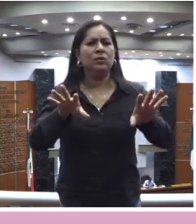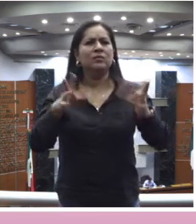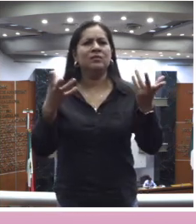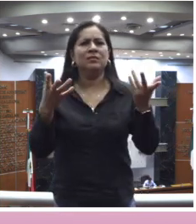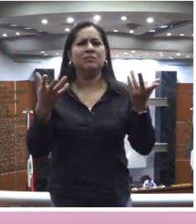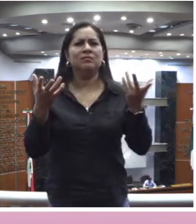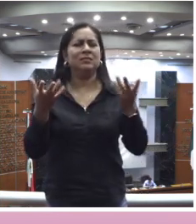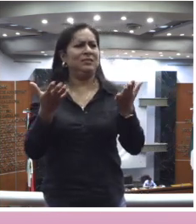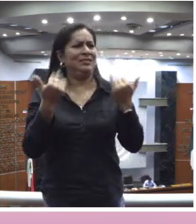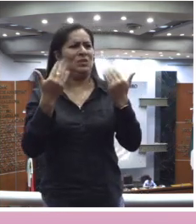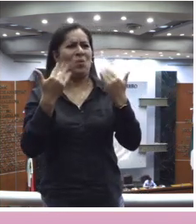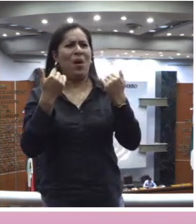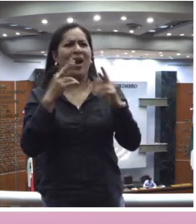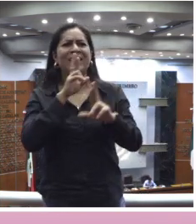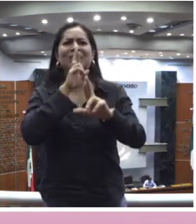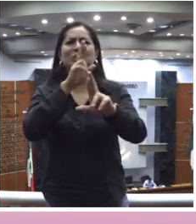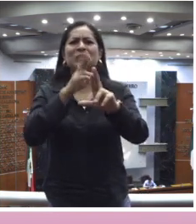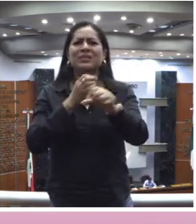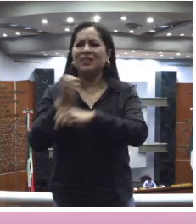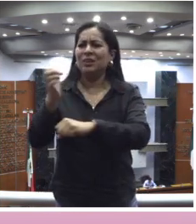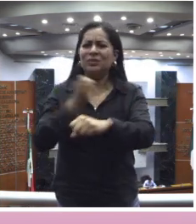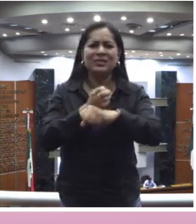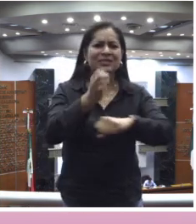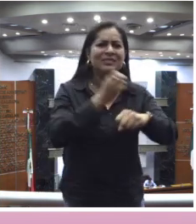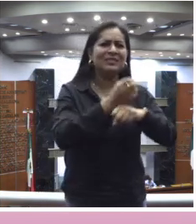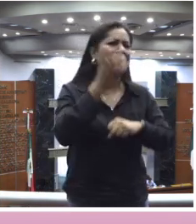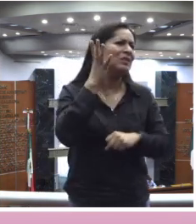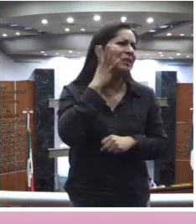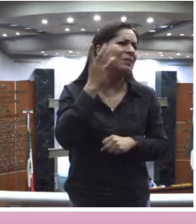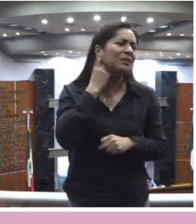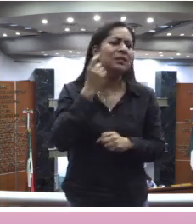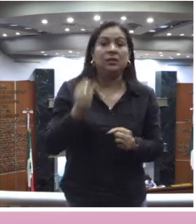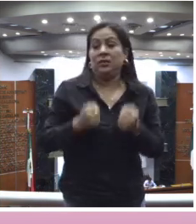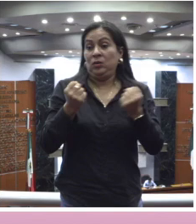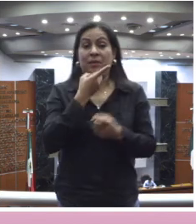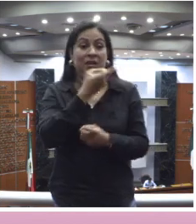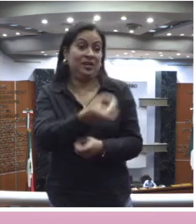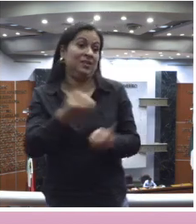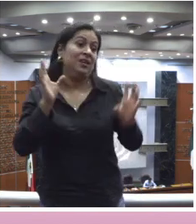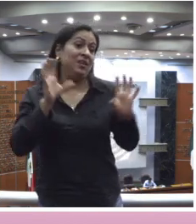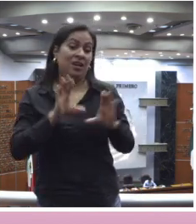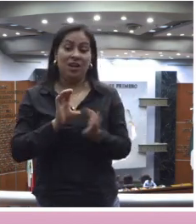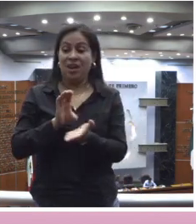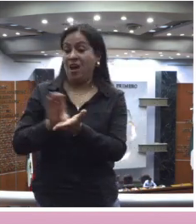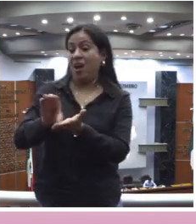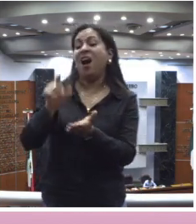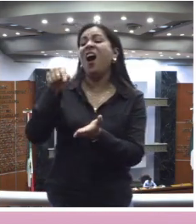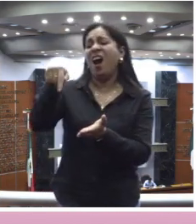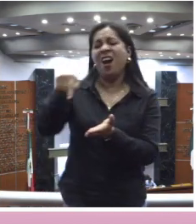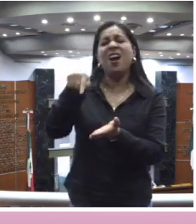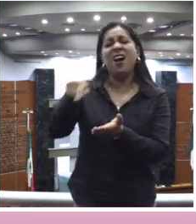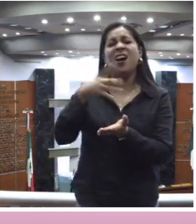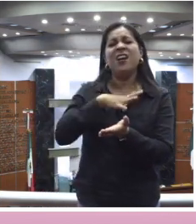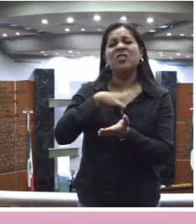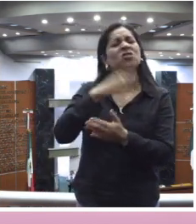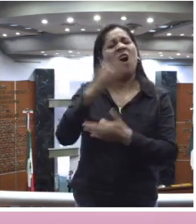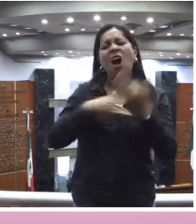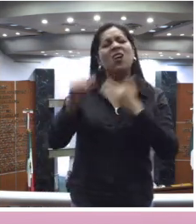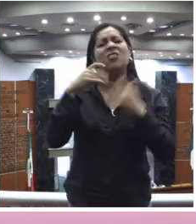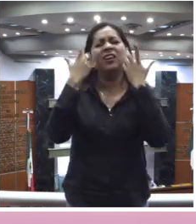respuesta de los congresos de los estados. Seguramente van a decir, en el engrose, ahí metemos todo lo que